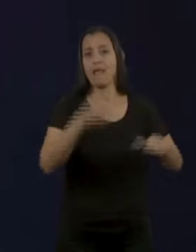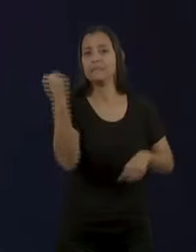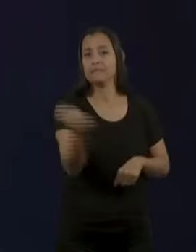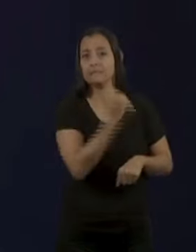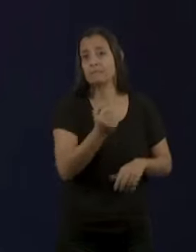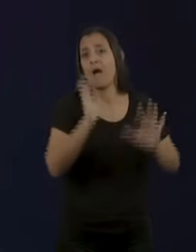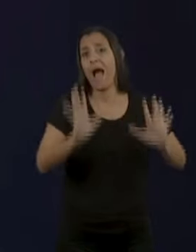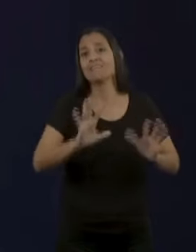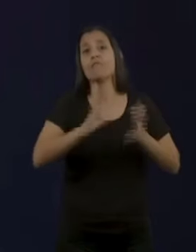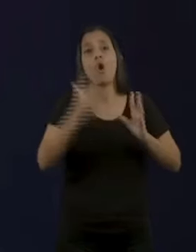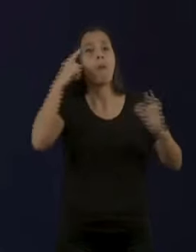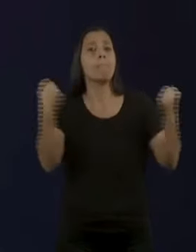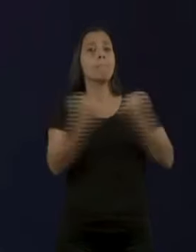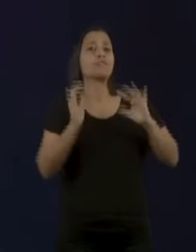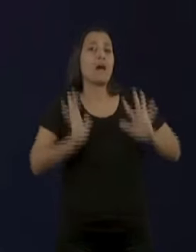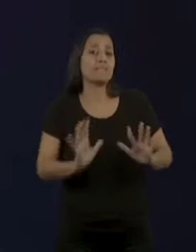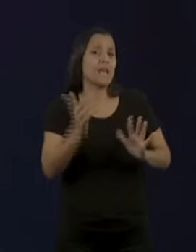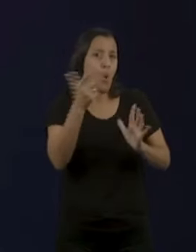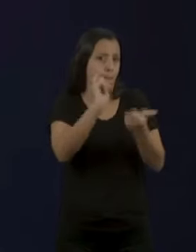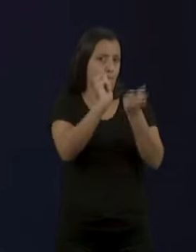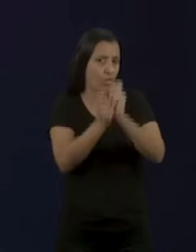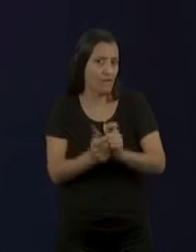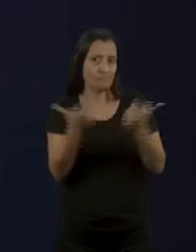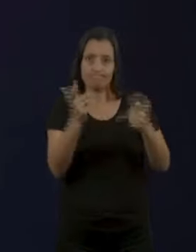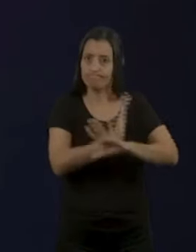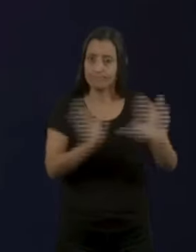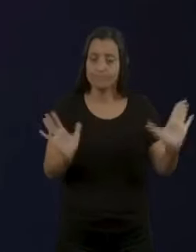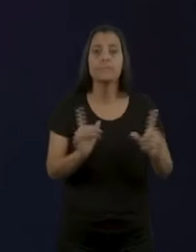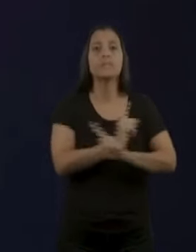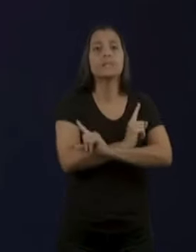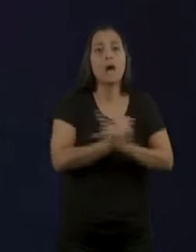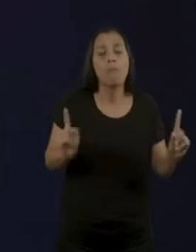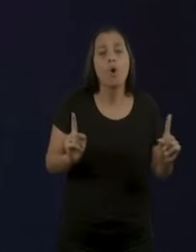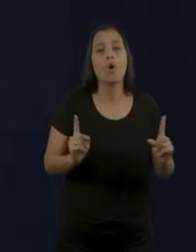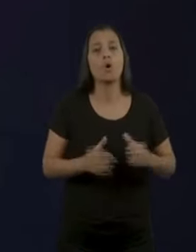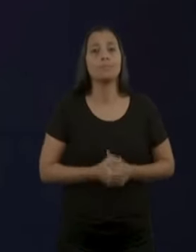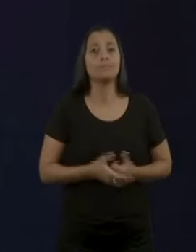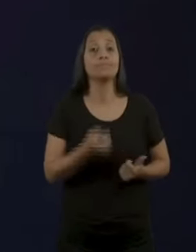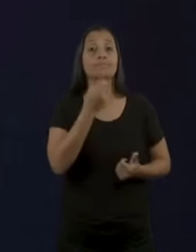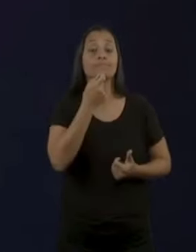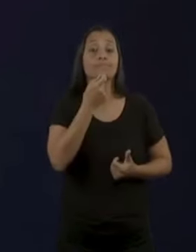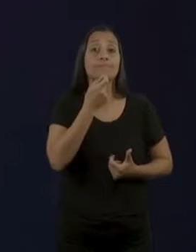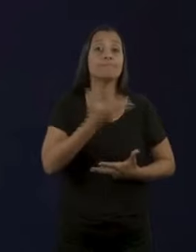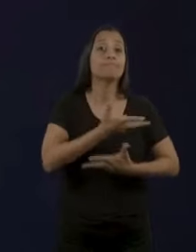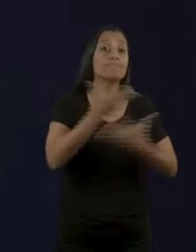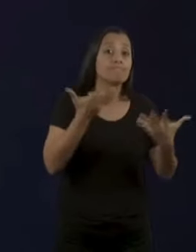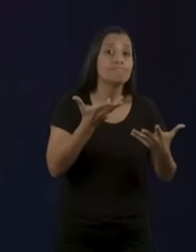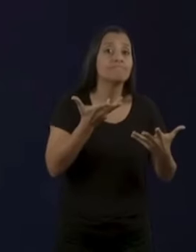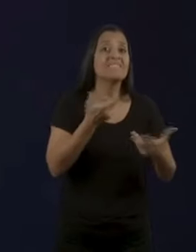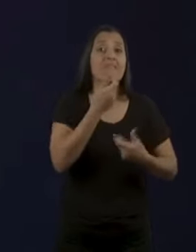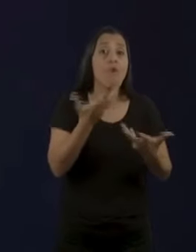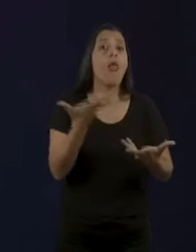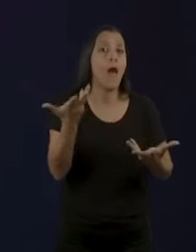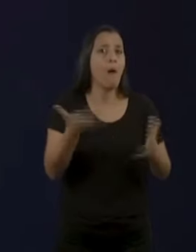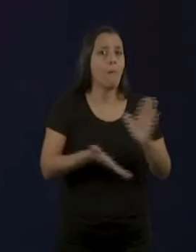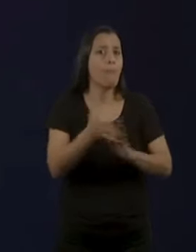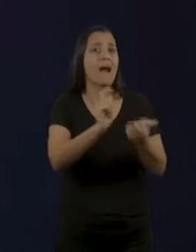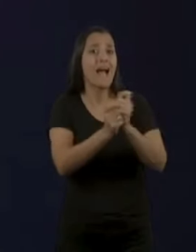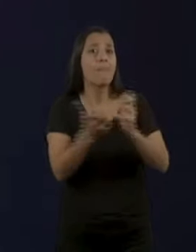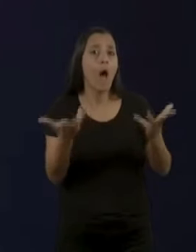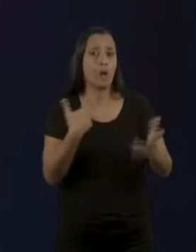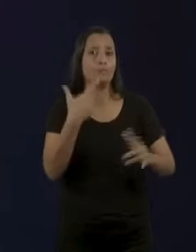eh No va a tener modificaciones ni va a tener en principio y si en caso de que las haya se los comunicaremos pero